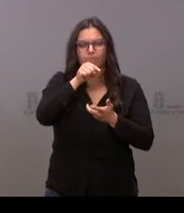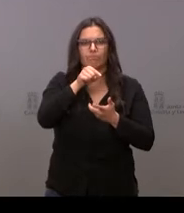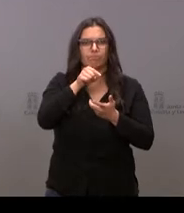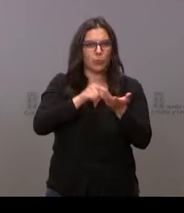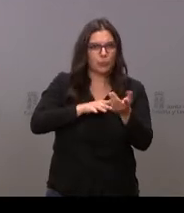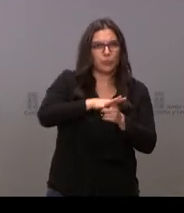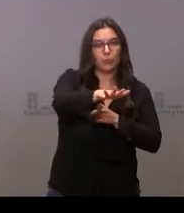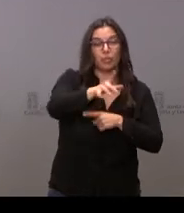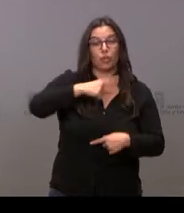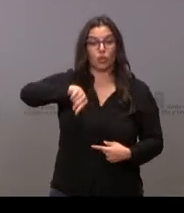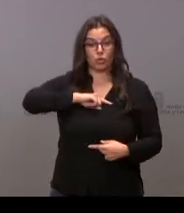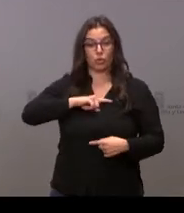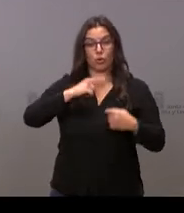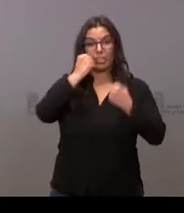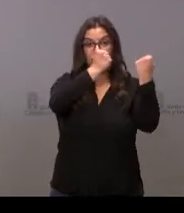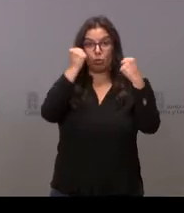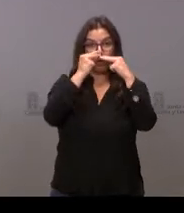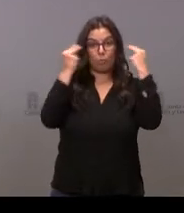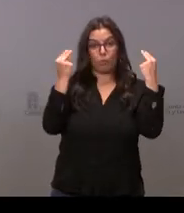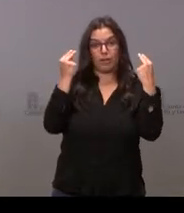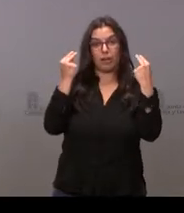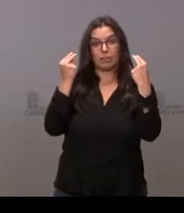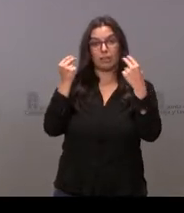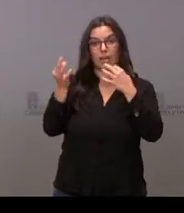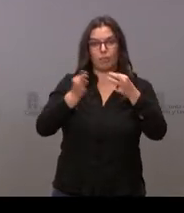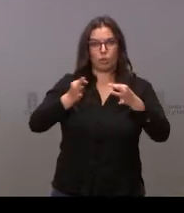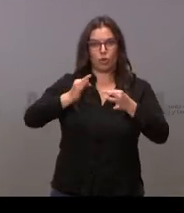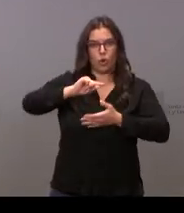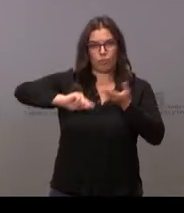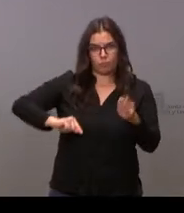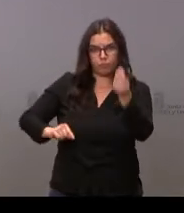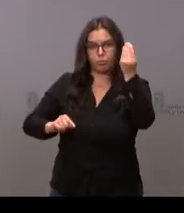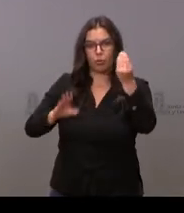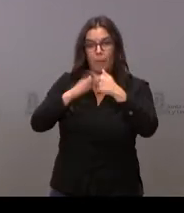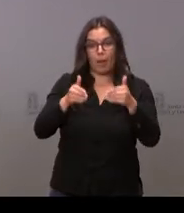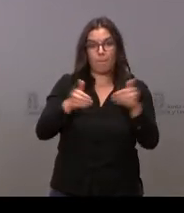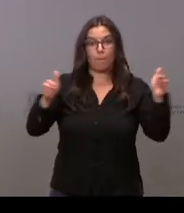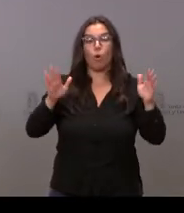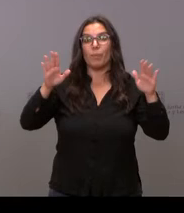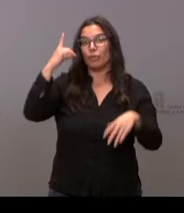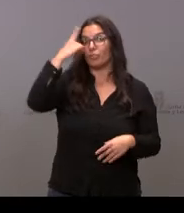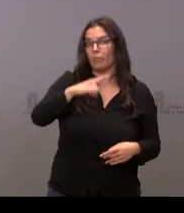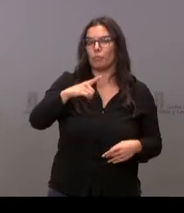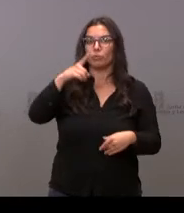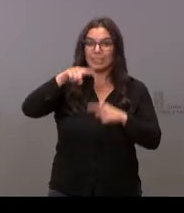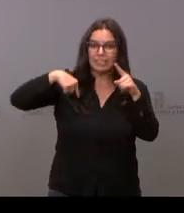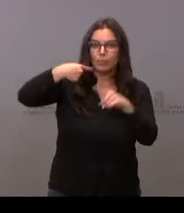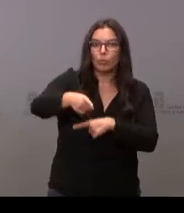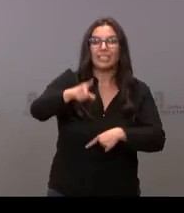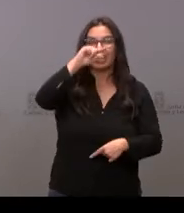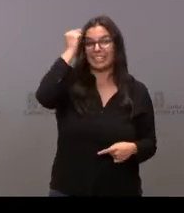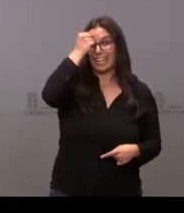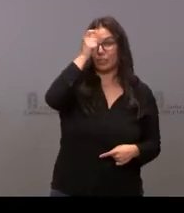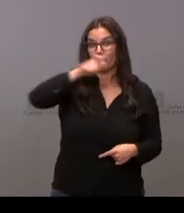la mecha desde las instituciones públicas pero lo hacemos con el convencimiento de que el talento